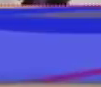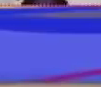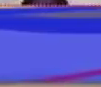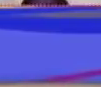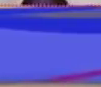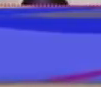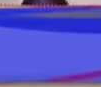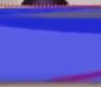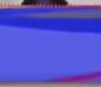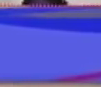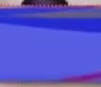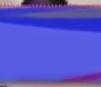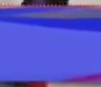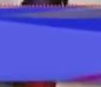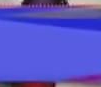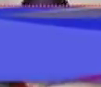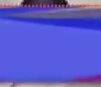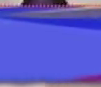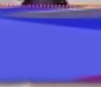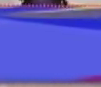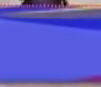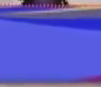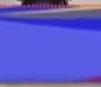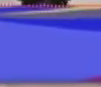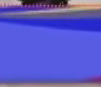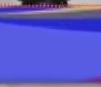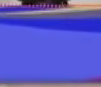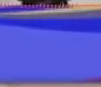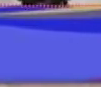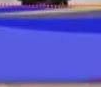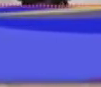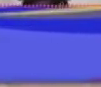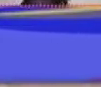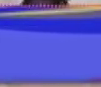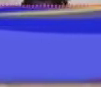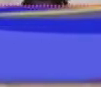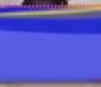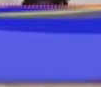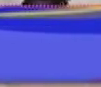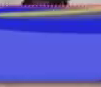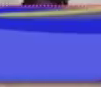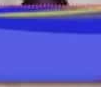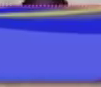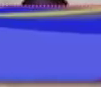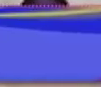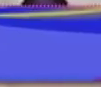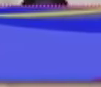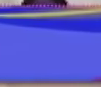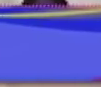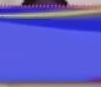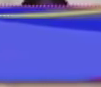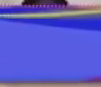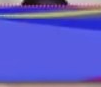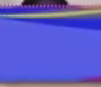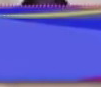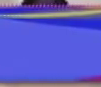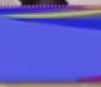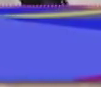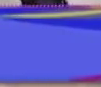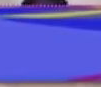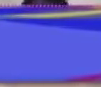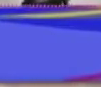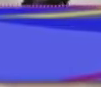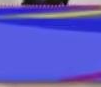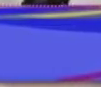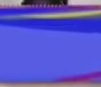de la revolución. ¿Y dónde más que nacer el motor automotriz que en nuestro querido Estado de Aragua?